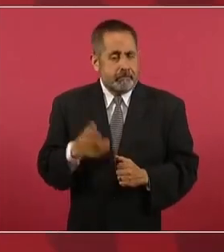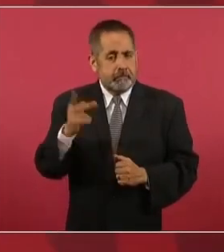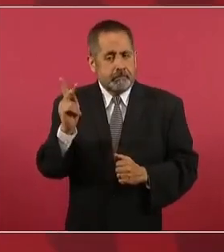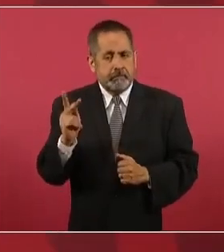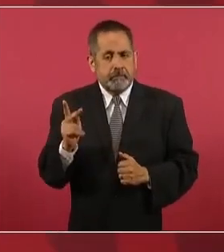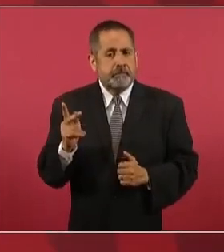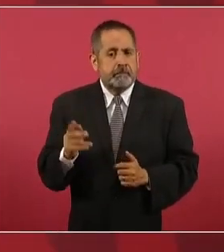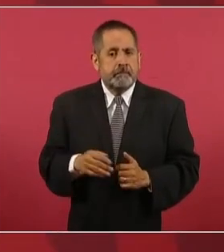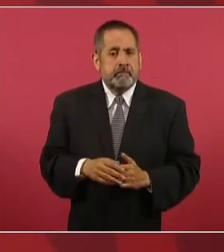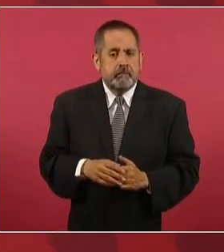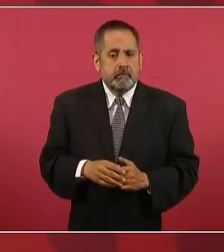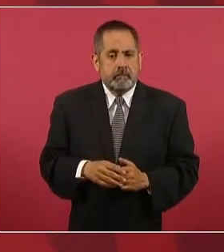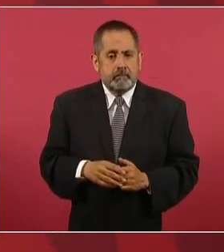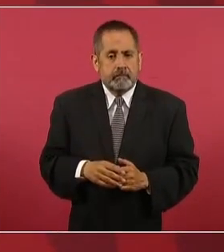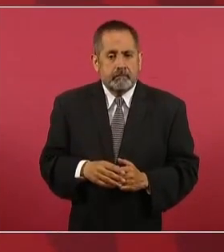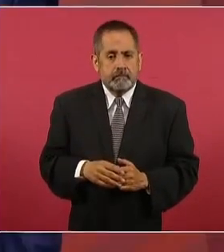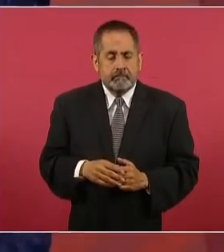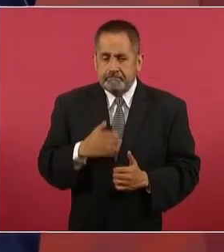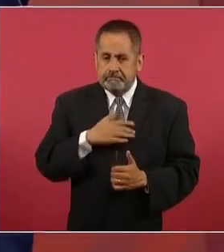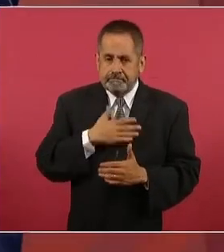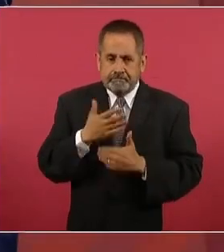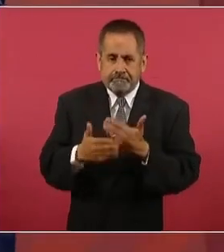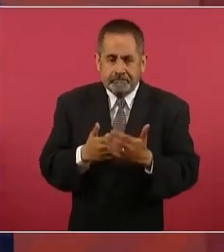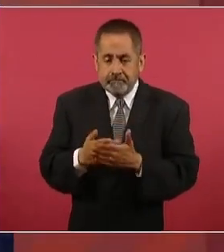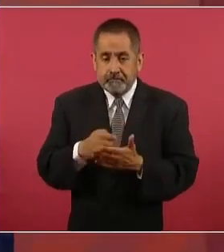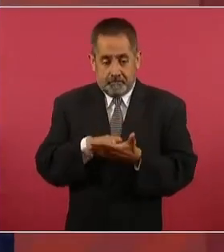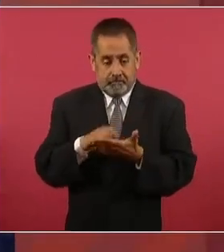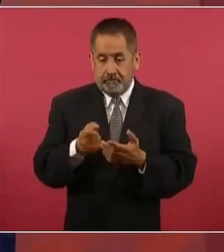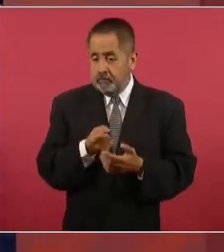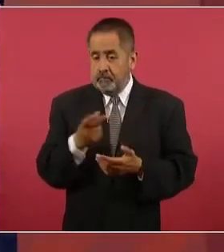Pero también, con todo respeto, un citadino